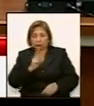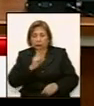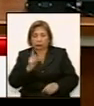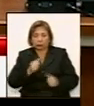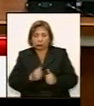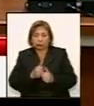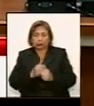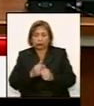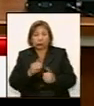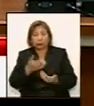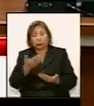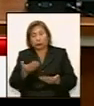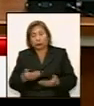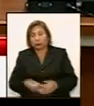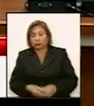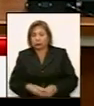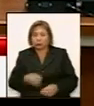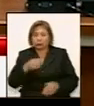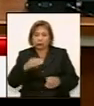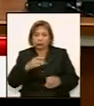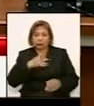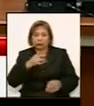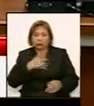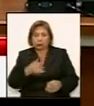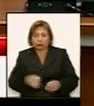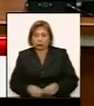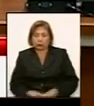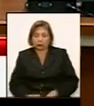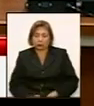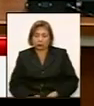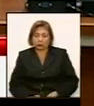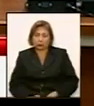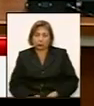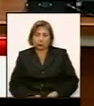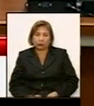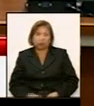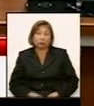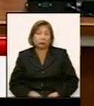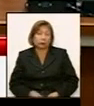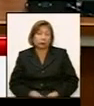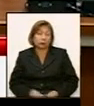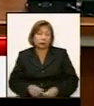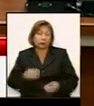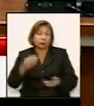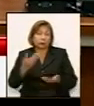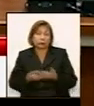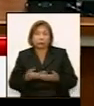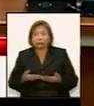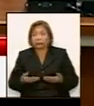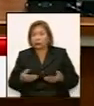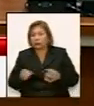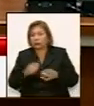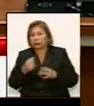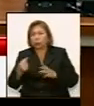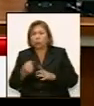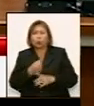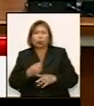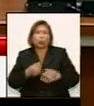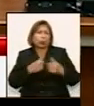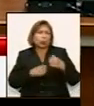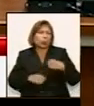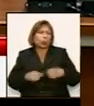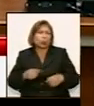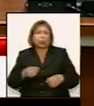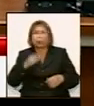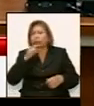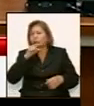siga existiendo esta sensación de impunidad que hace tanto daño. Ya las mujeres